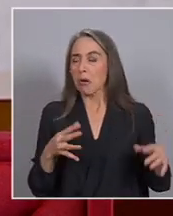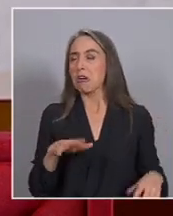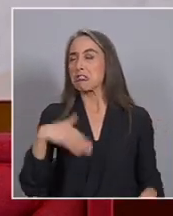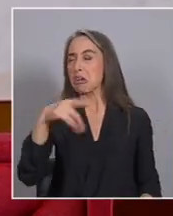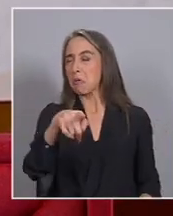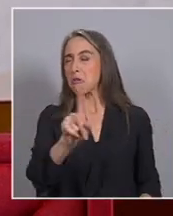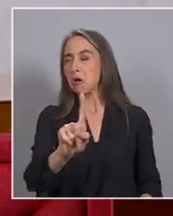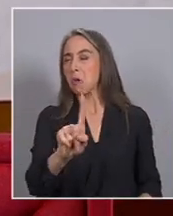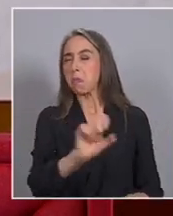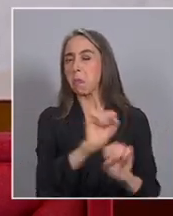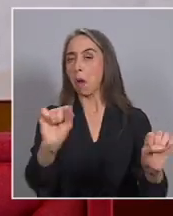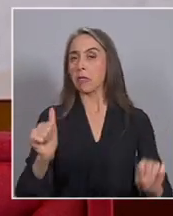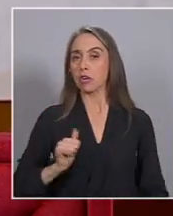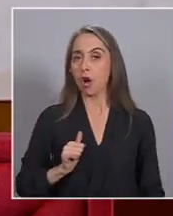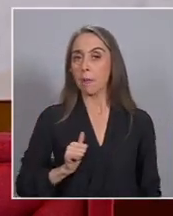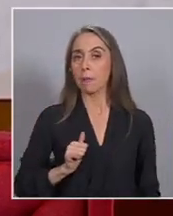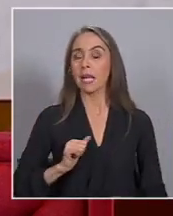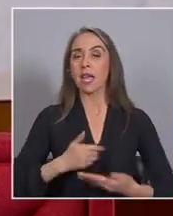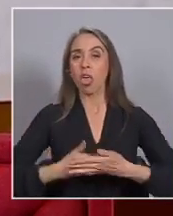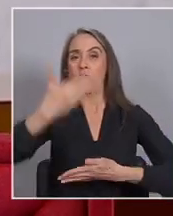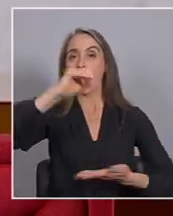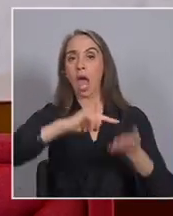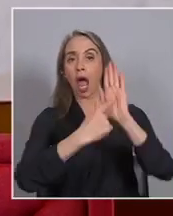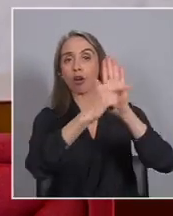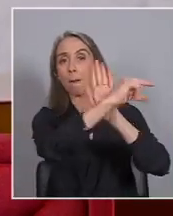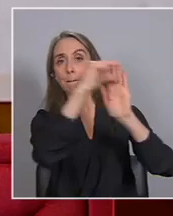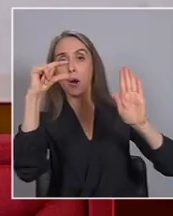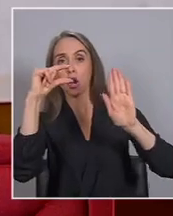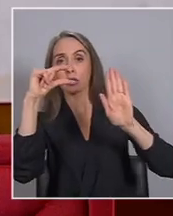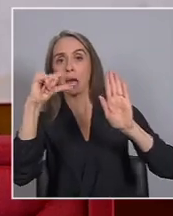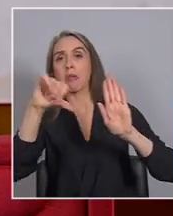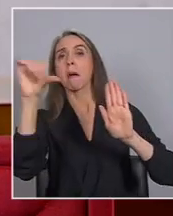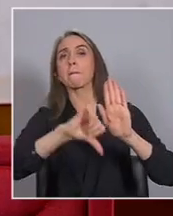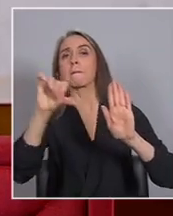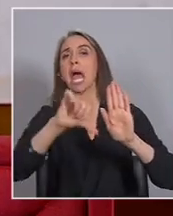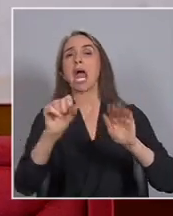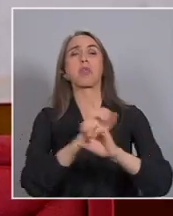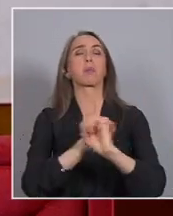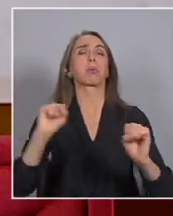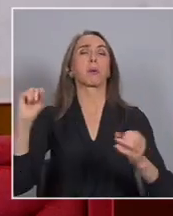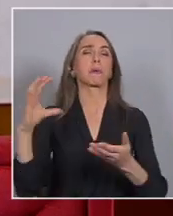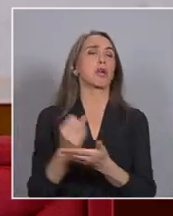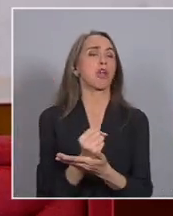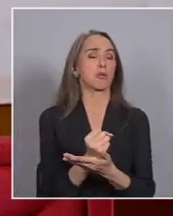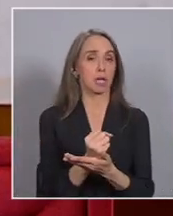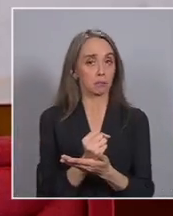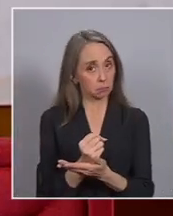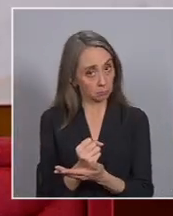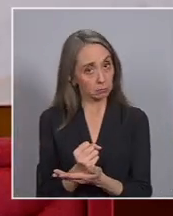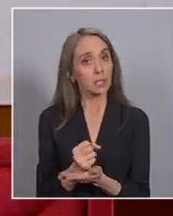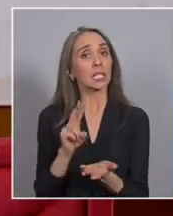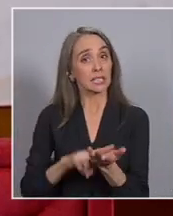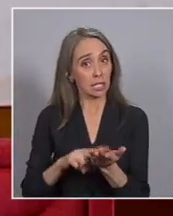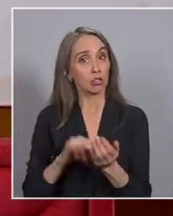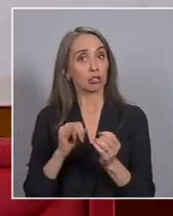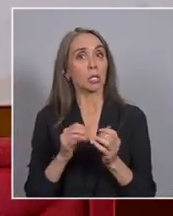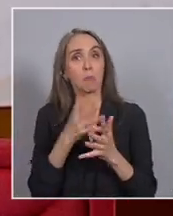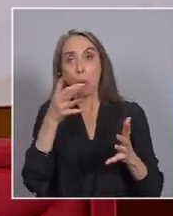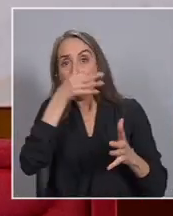cumplirlo. Hasta titularon portadas con aquel pesimismo infundado. Es cierto que es